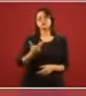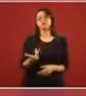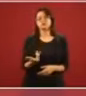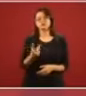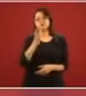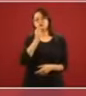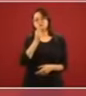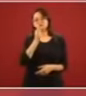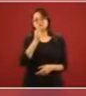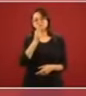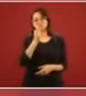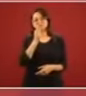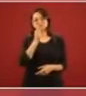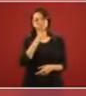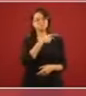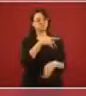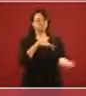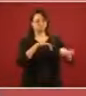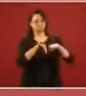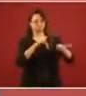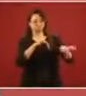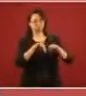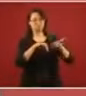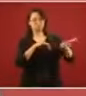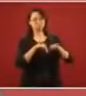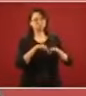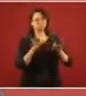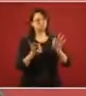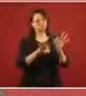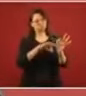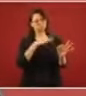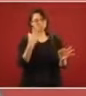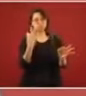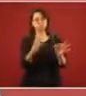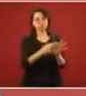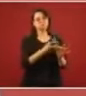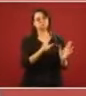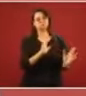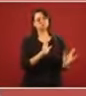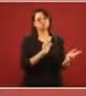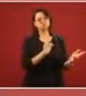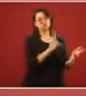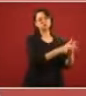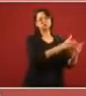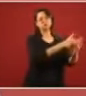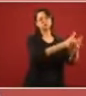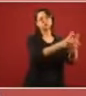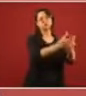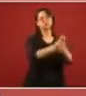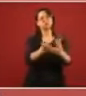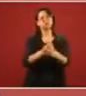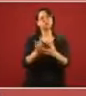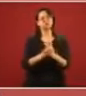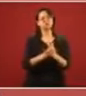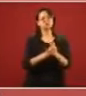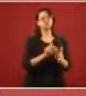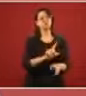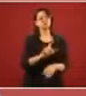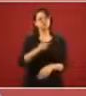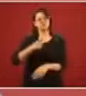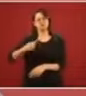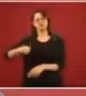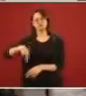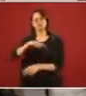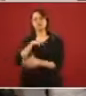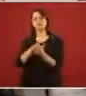ustedes hagan su trabajo y nosotros nos encargamos de atender el asunto de